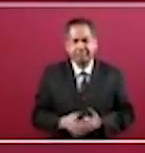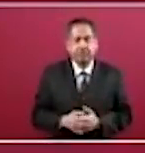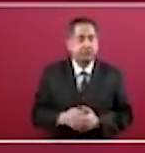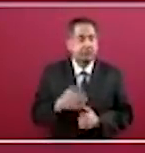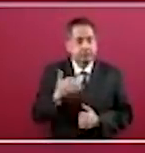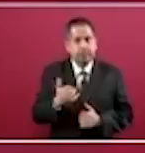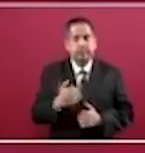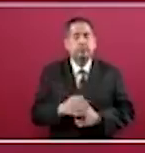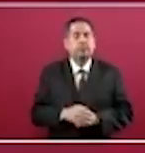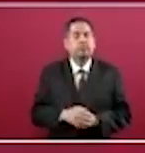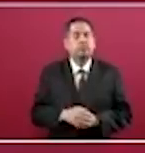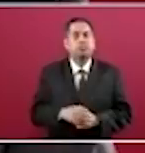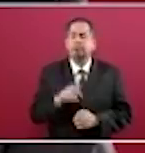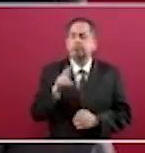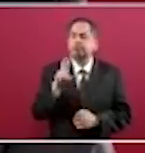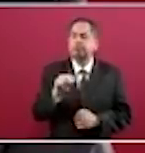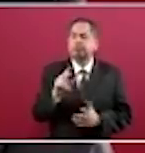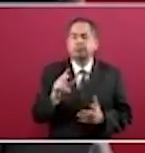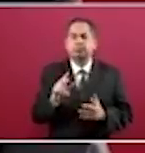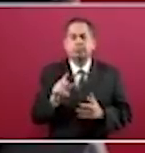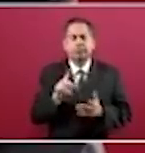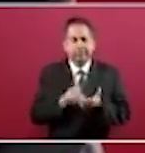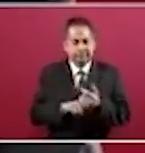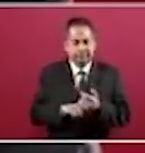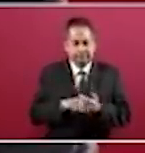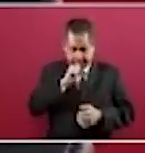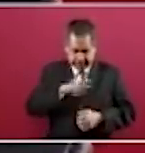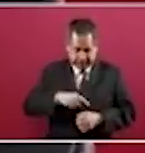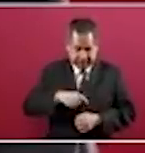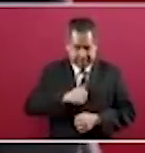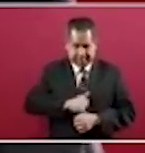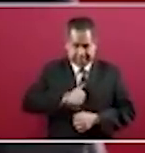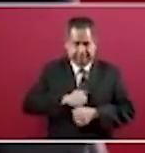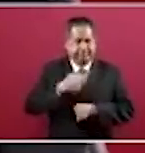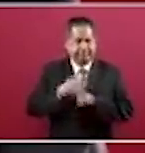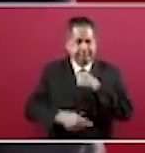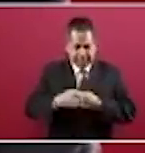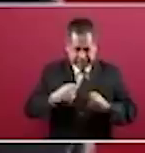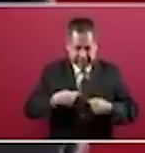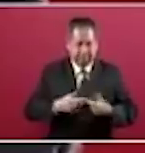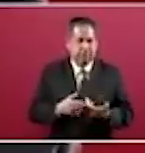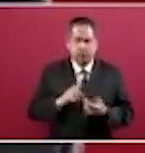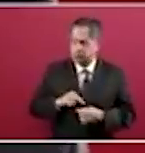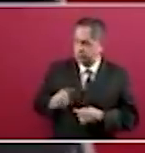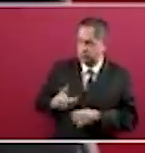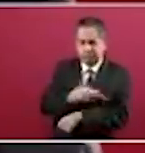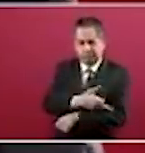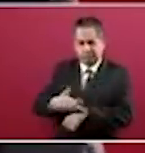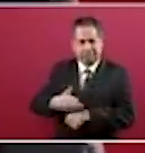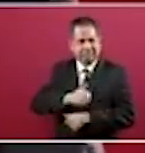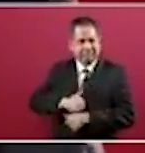y no hay que causarse daño a uno mismo y a los